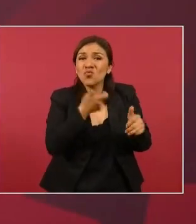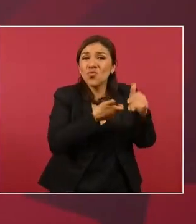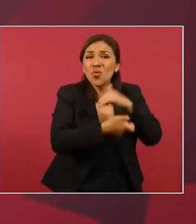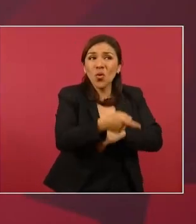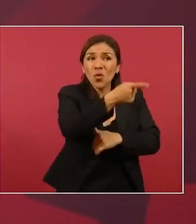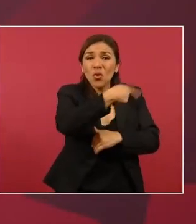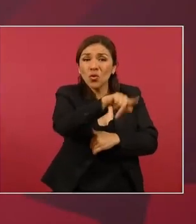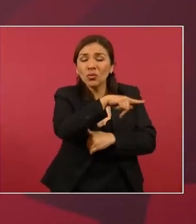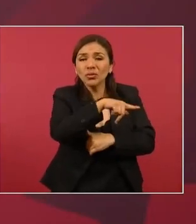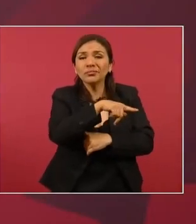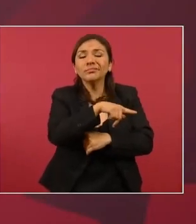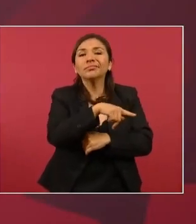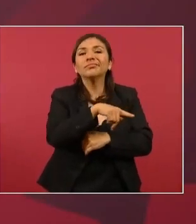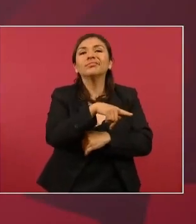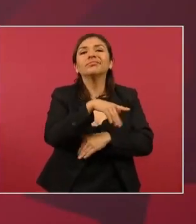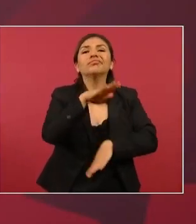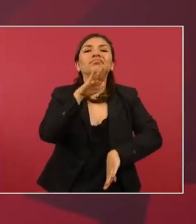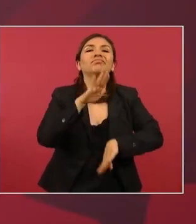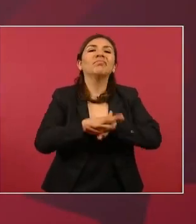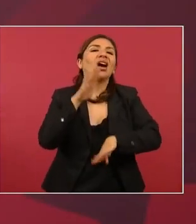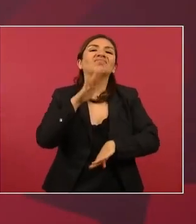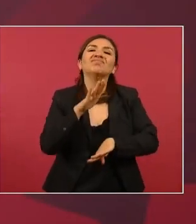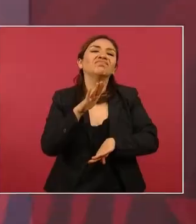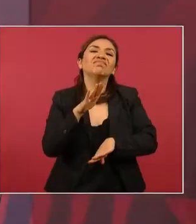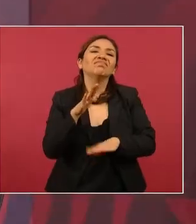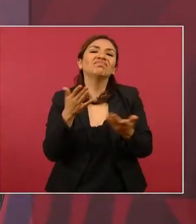el bandidaje oficial